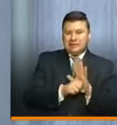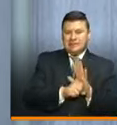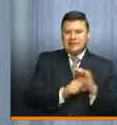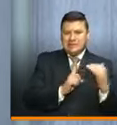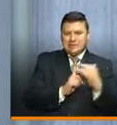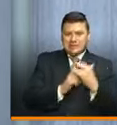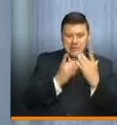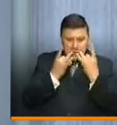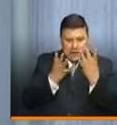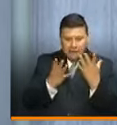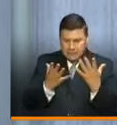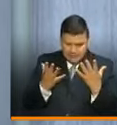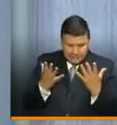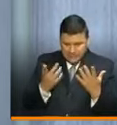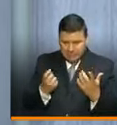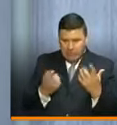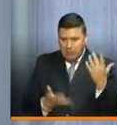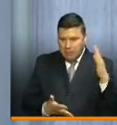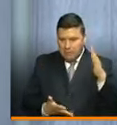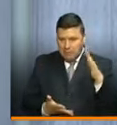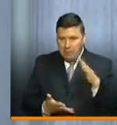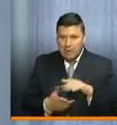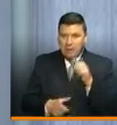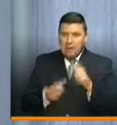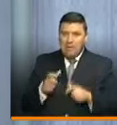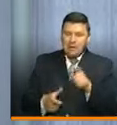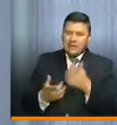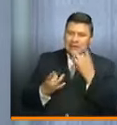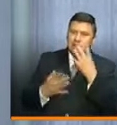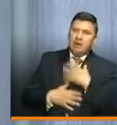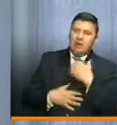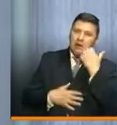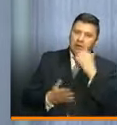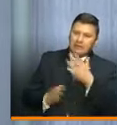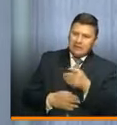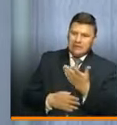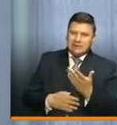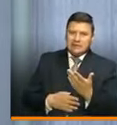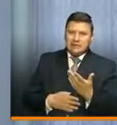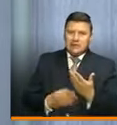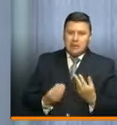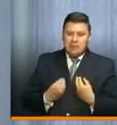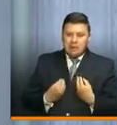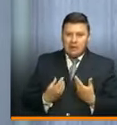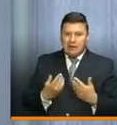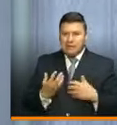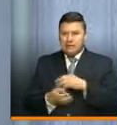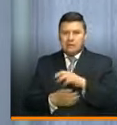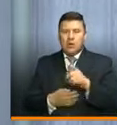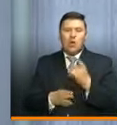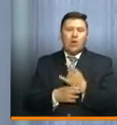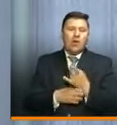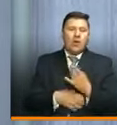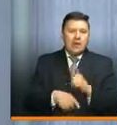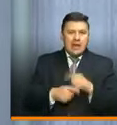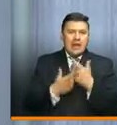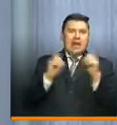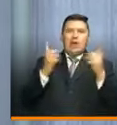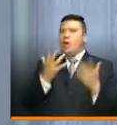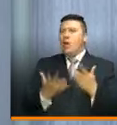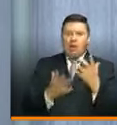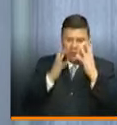efectos terribles sobre las personas, sobre la convivencia, sobre la posibilidad de usar el tiempo libre.